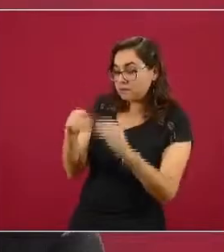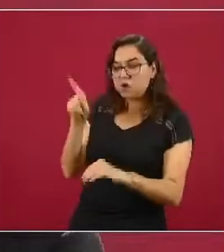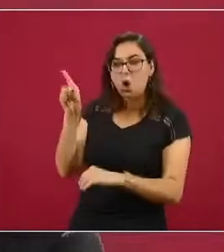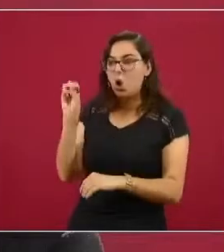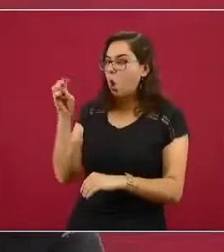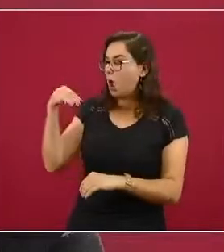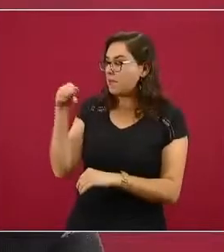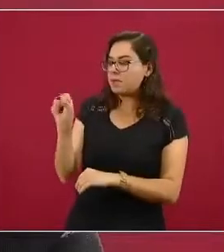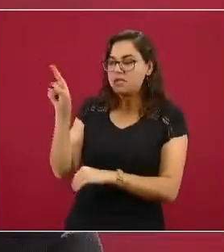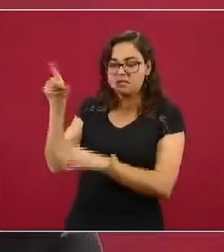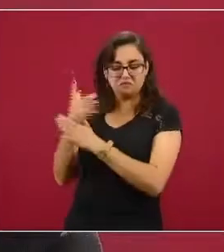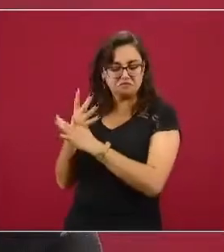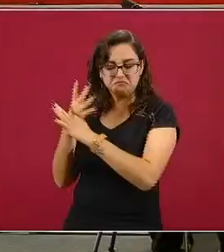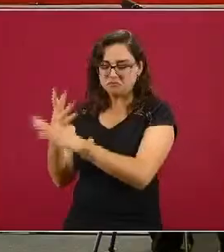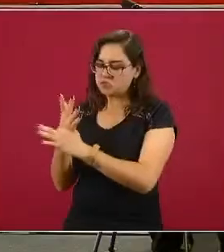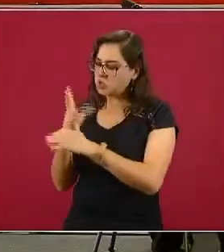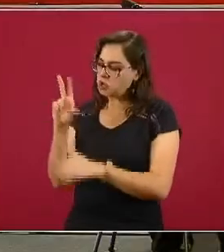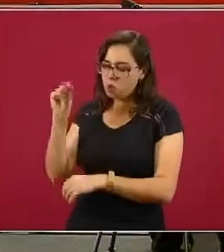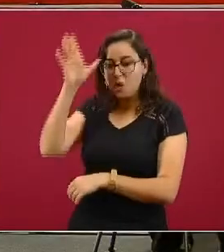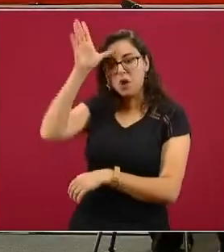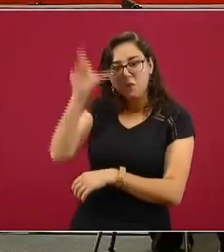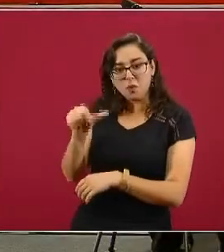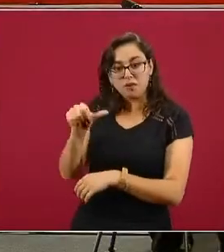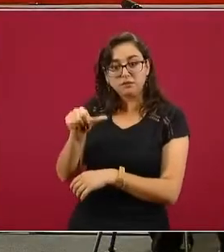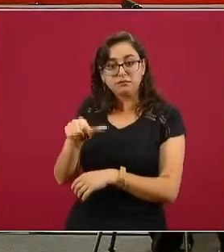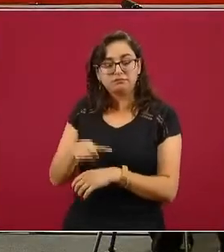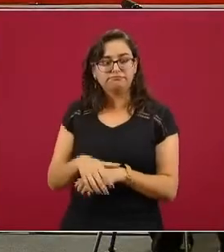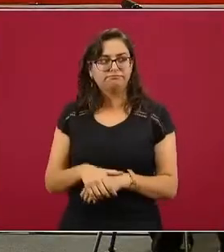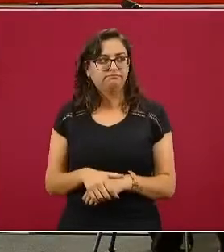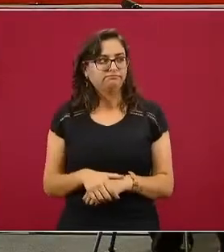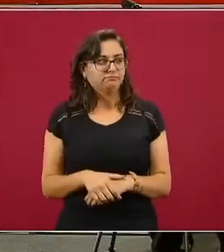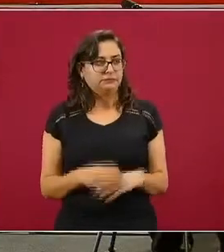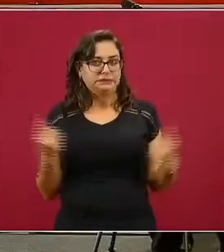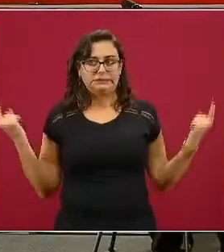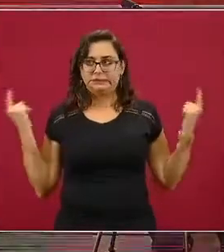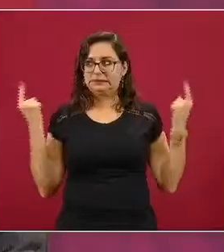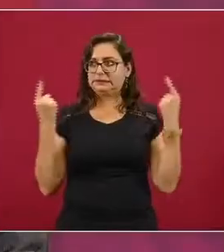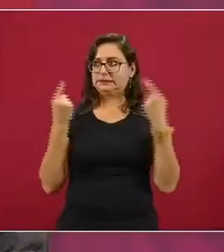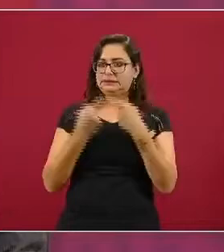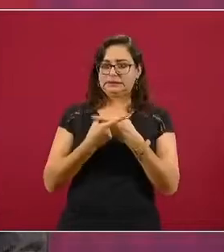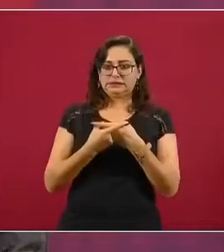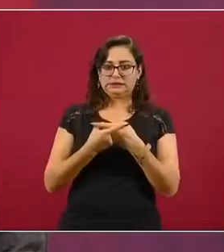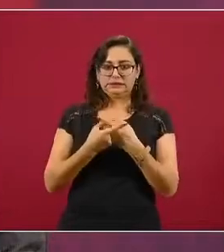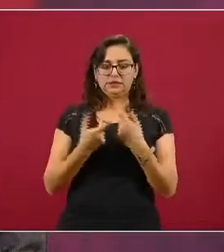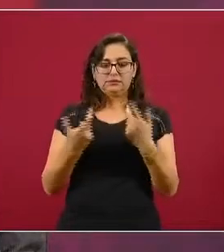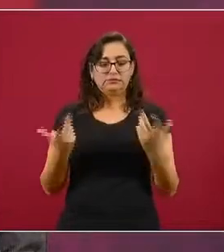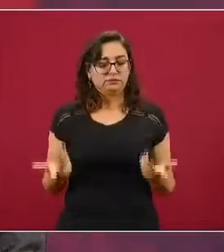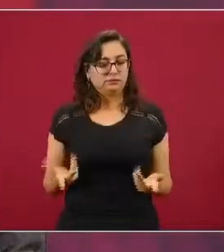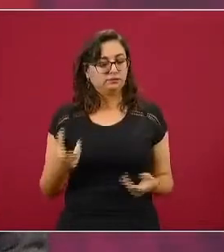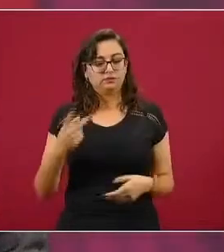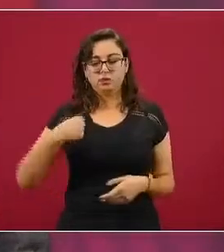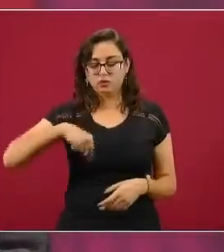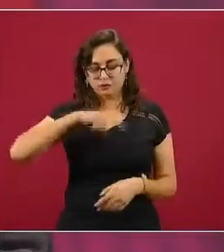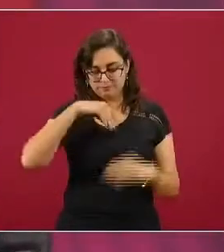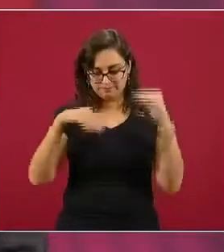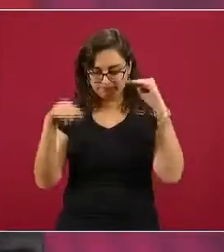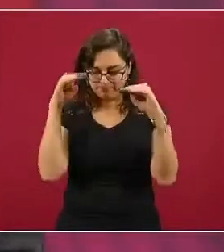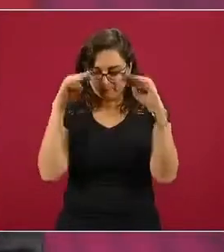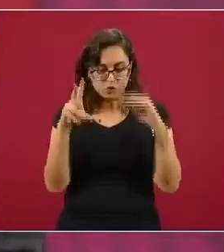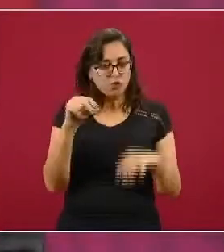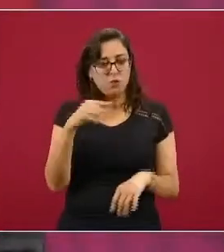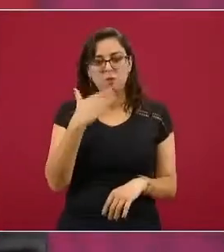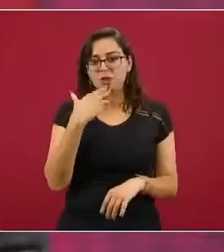estudio Solidaridad. Consideramos que esto es inconveniente porque el hecho de que un laboratorio farmacéutico empiece a